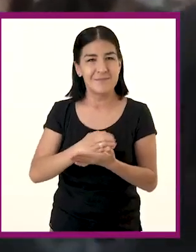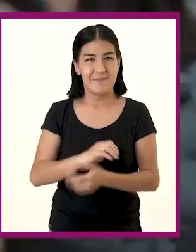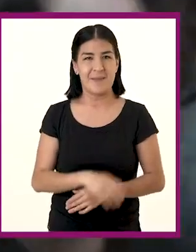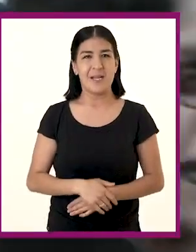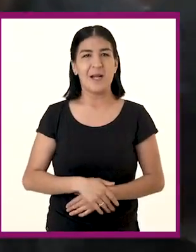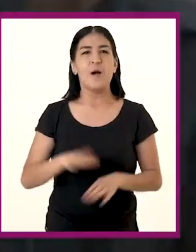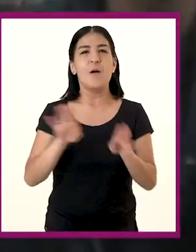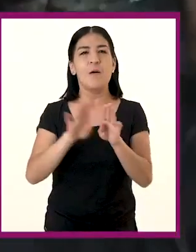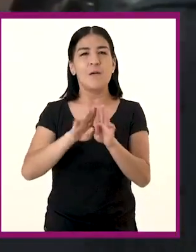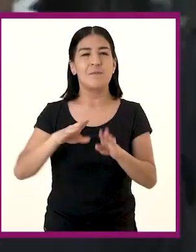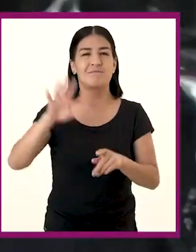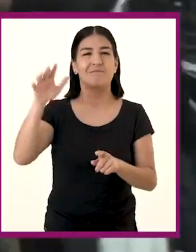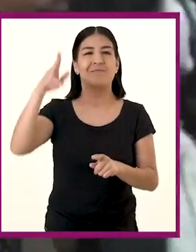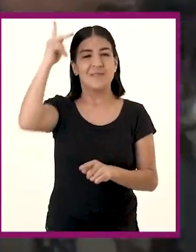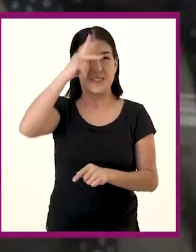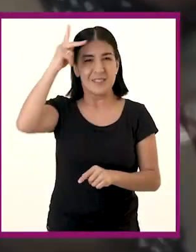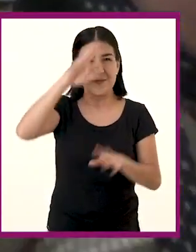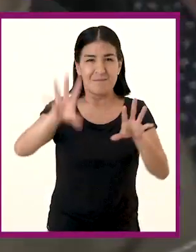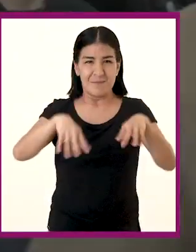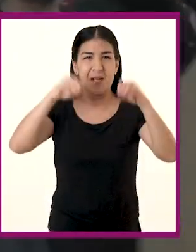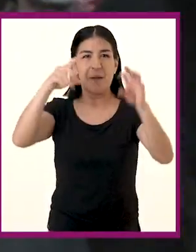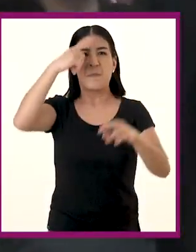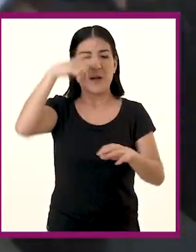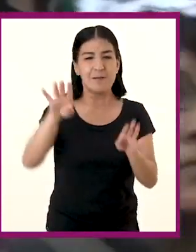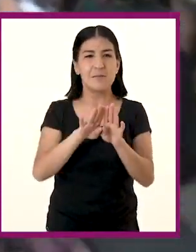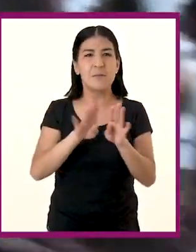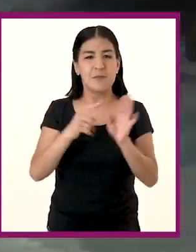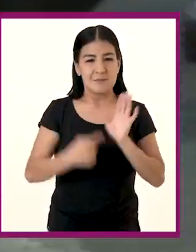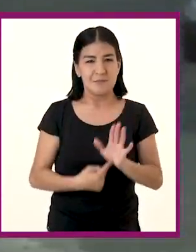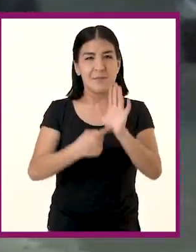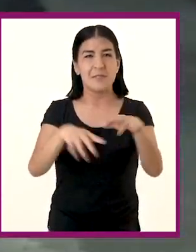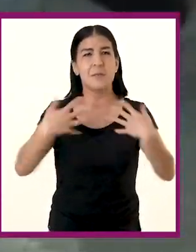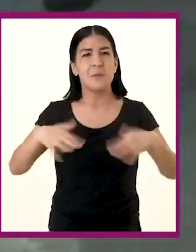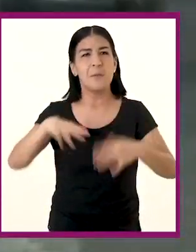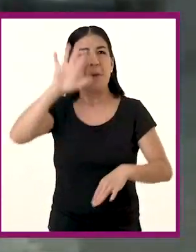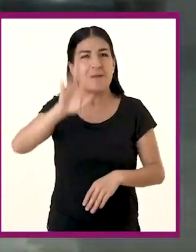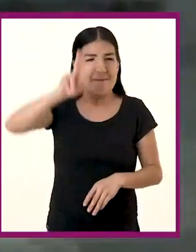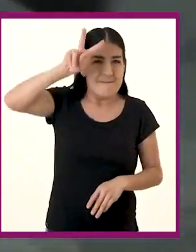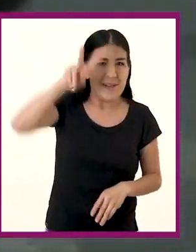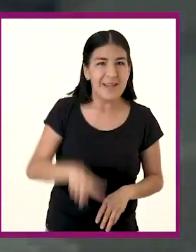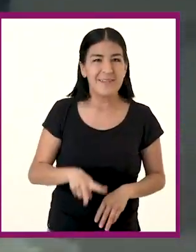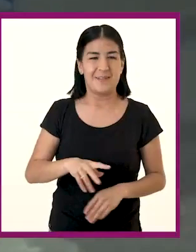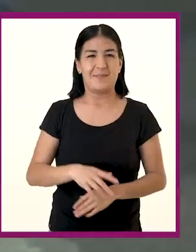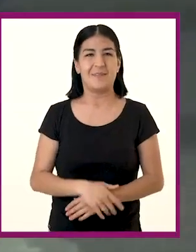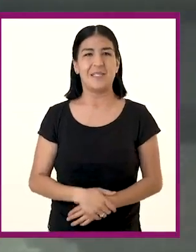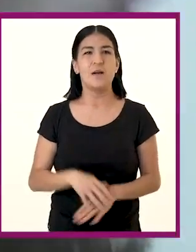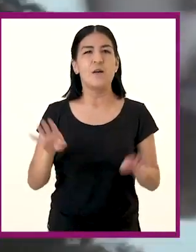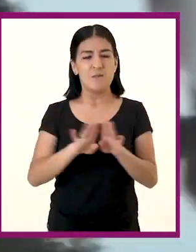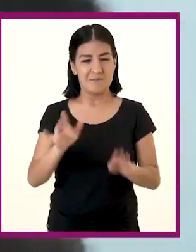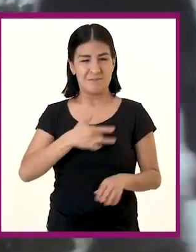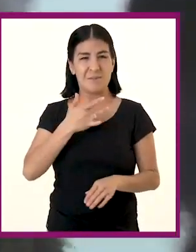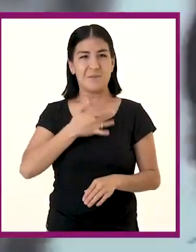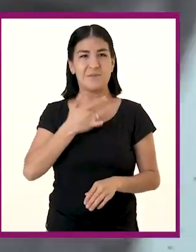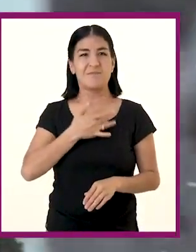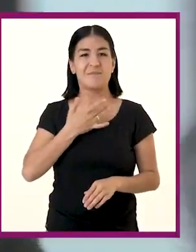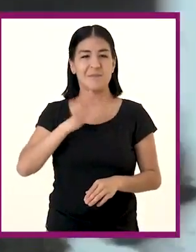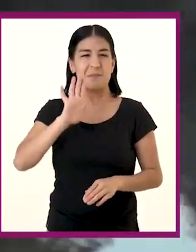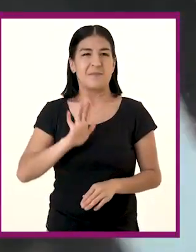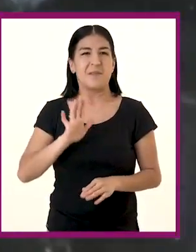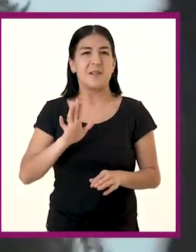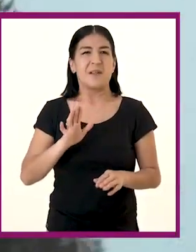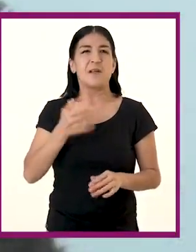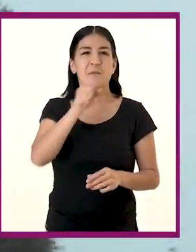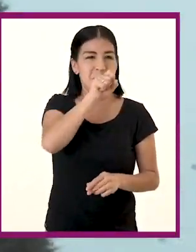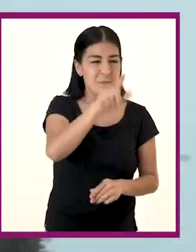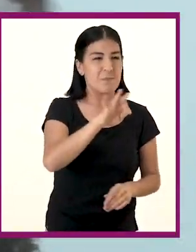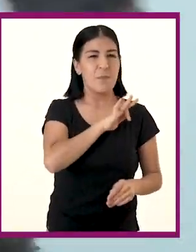La psicomagia se apoya en la premisa de que el inconsciente toma los actos simbólicos como si fuesen hechos reales. Es